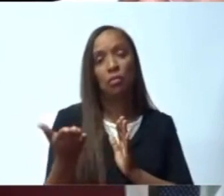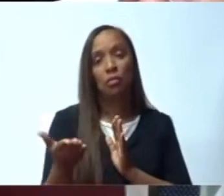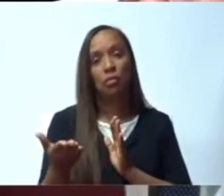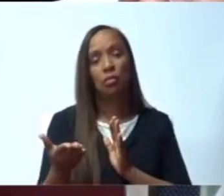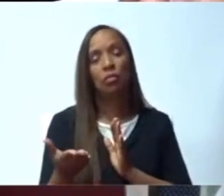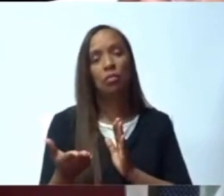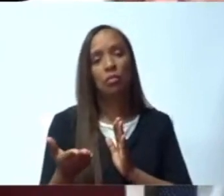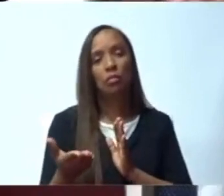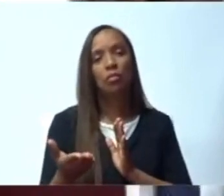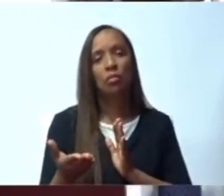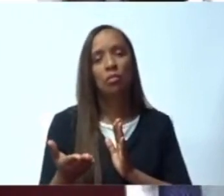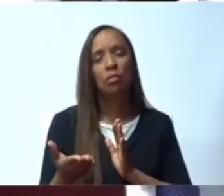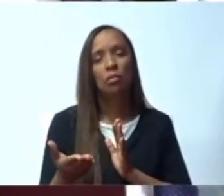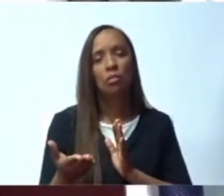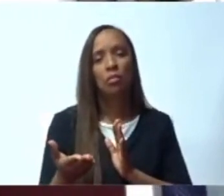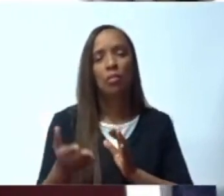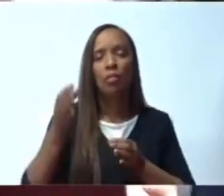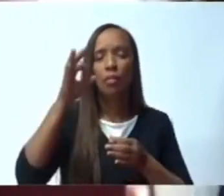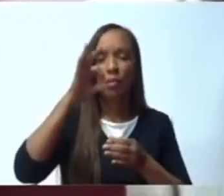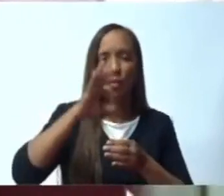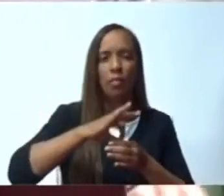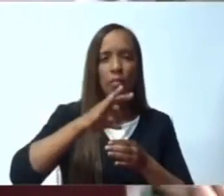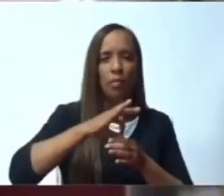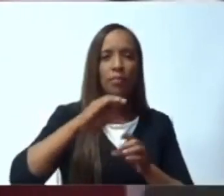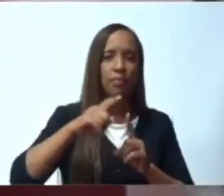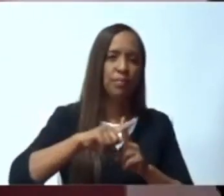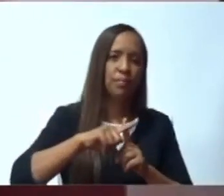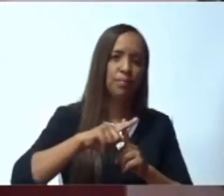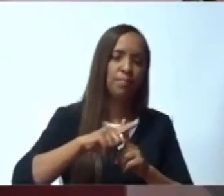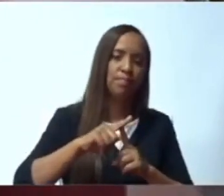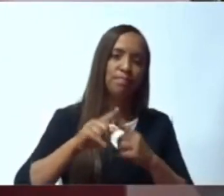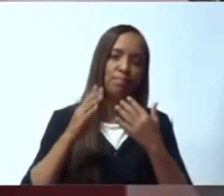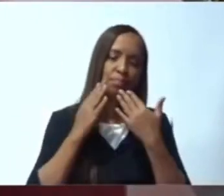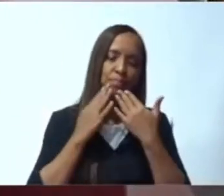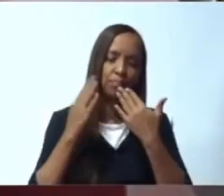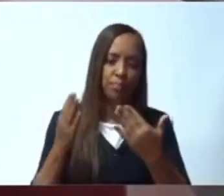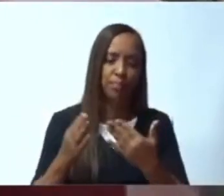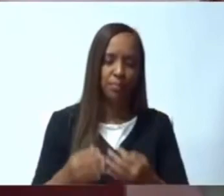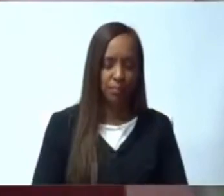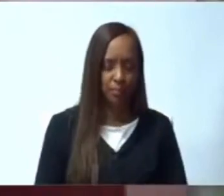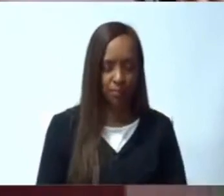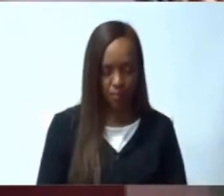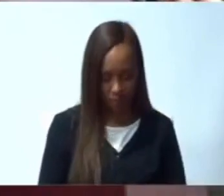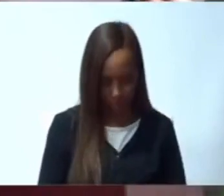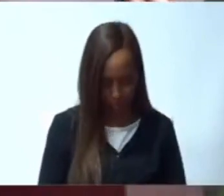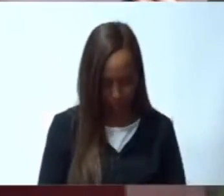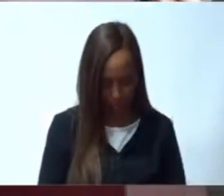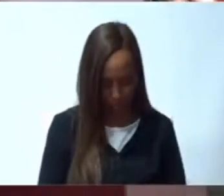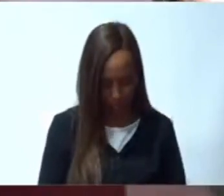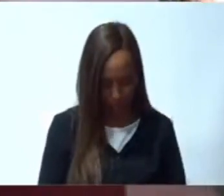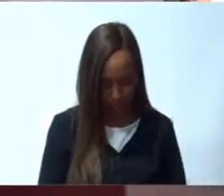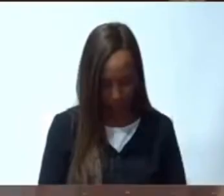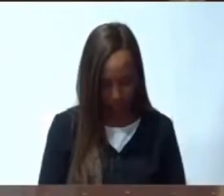presentes que otorguen un voto favorable a esta iniciativa. Muchas gracias, presidente. Gracias.